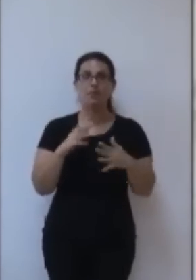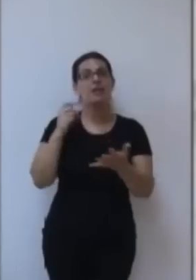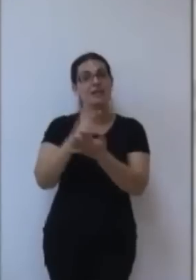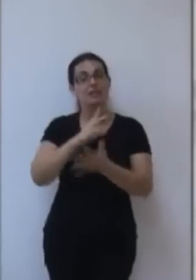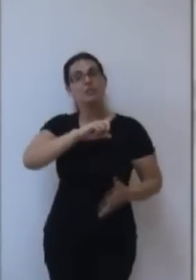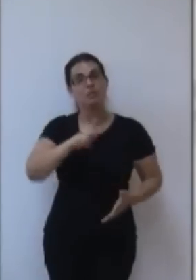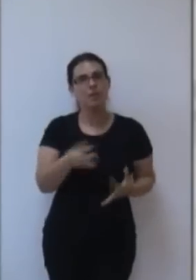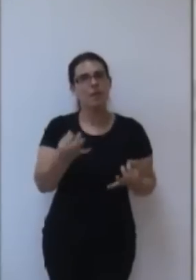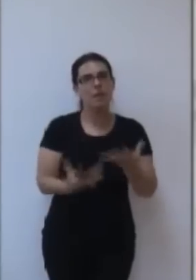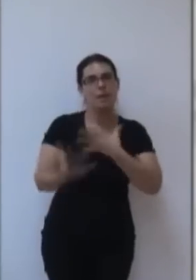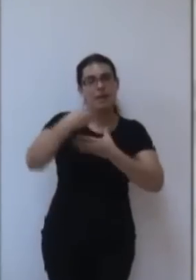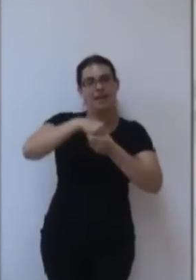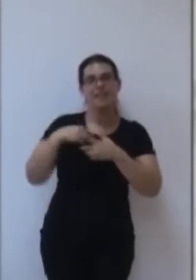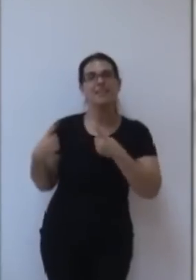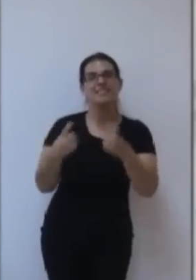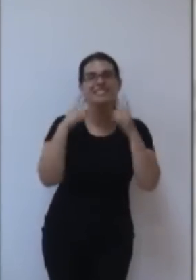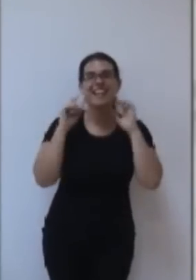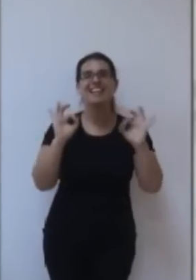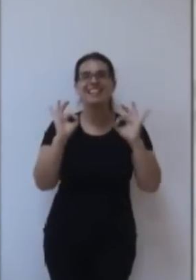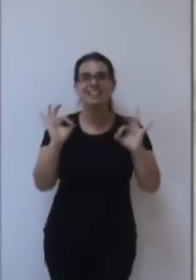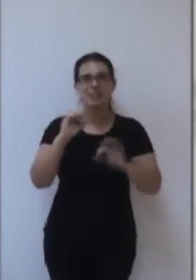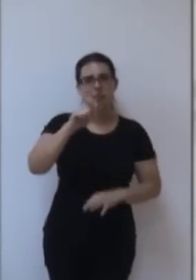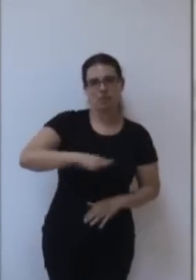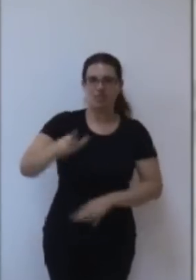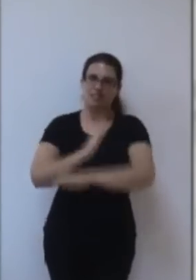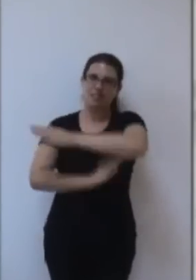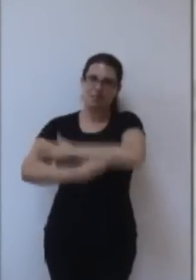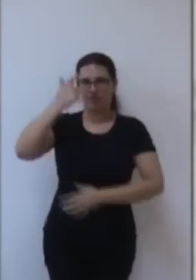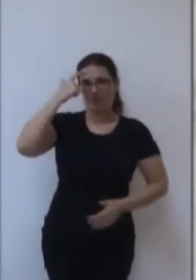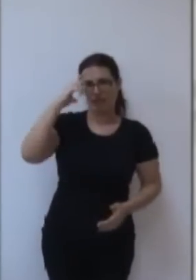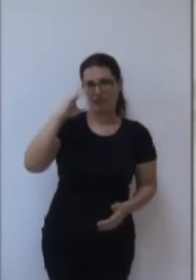a las necesidades específicas de las personas con discapacidad intelectual.